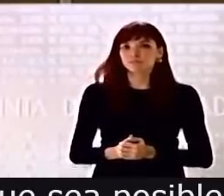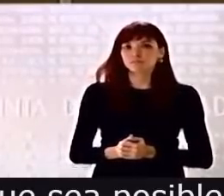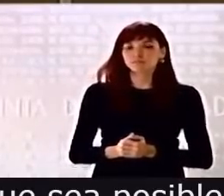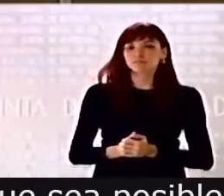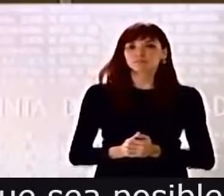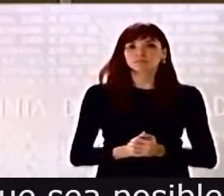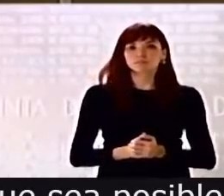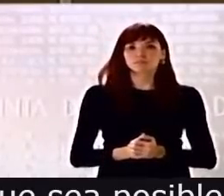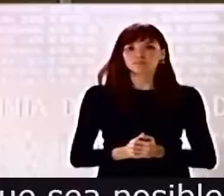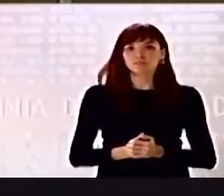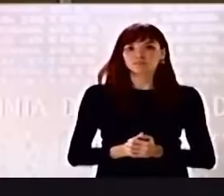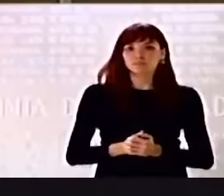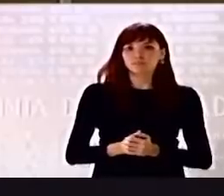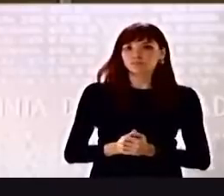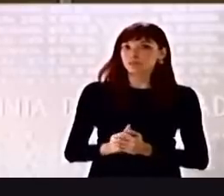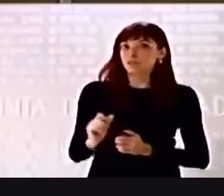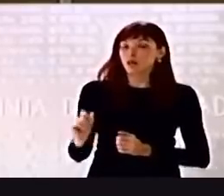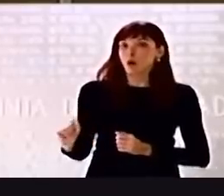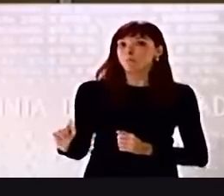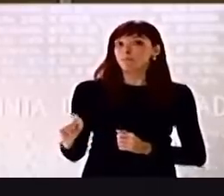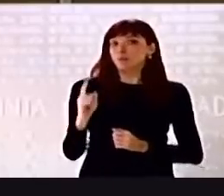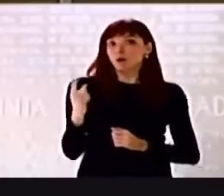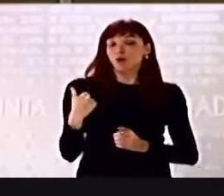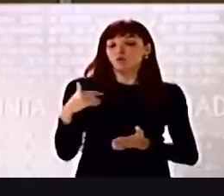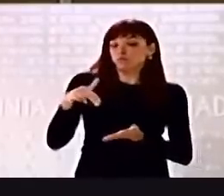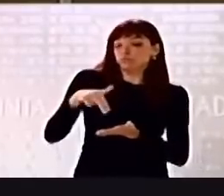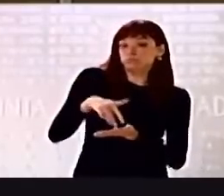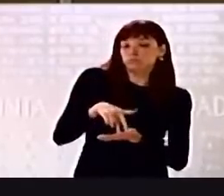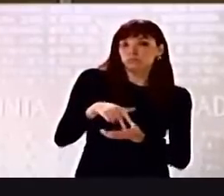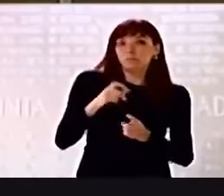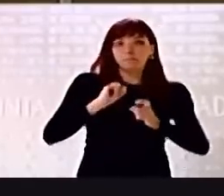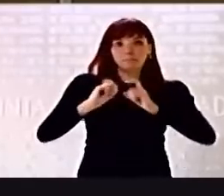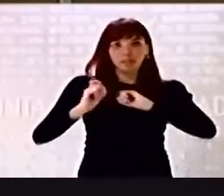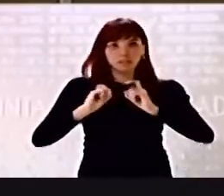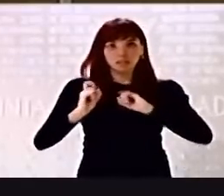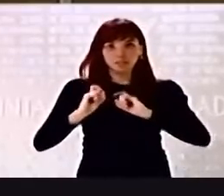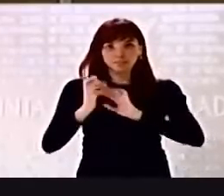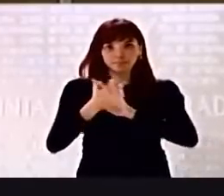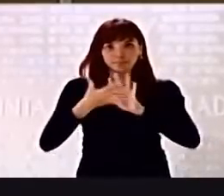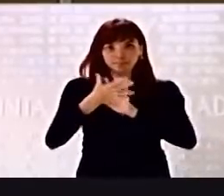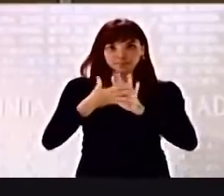Hasta dar esta rueda de prensa se lo he comunicado